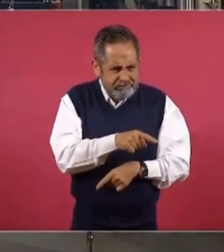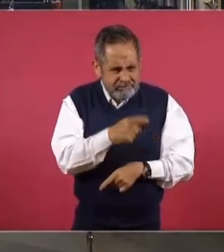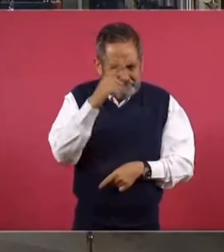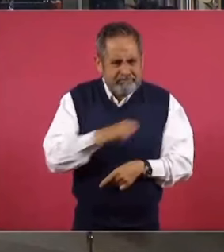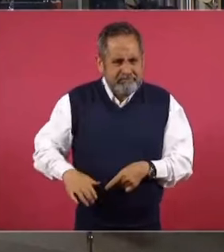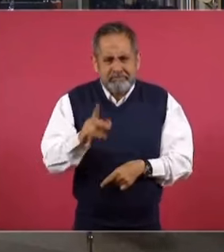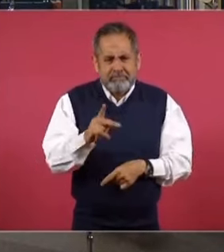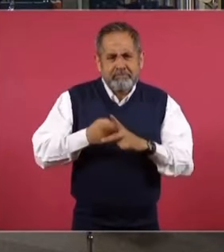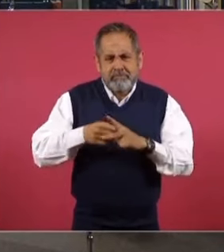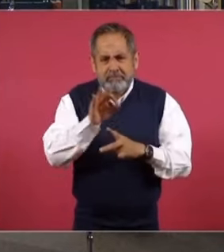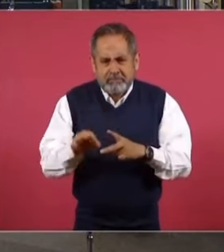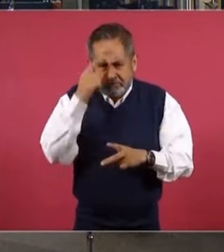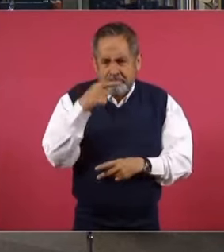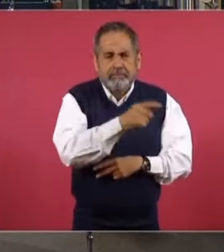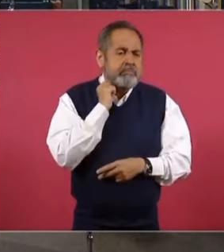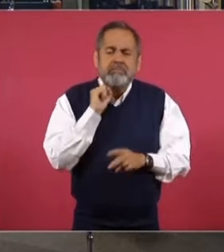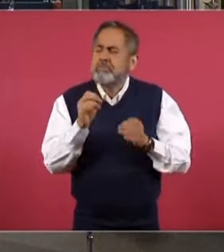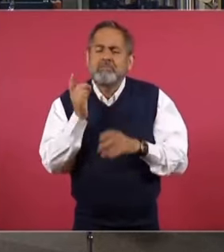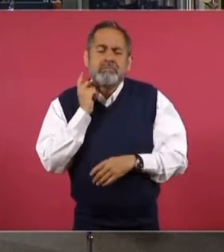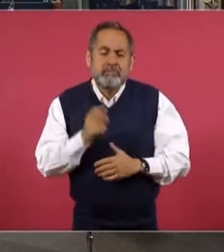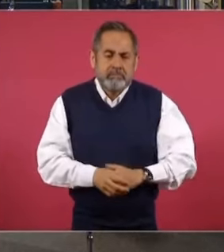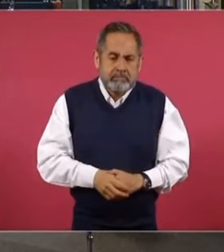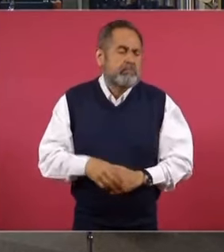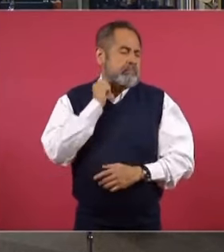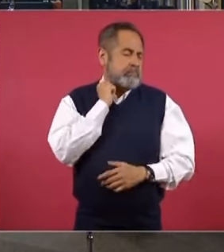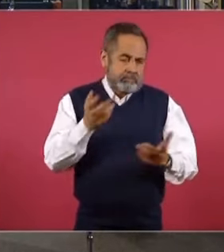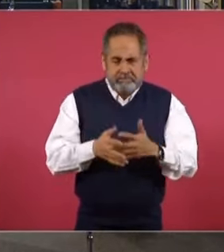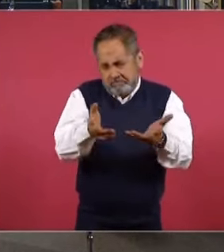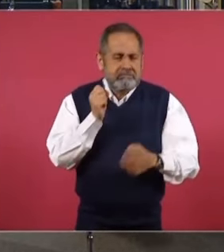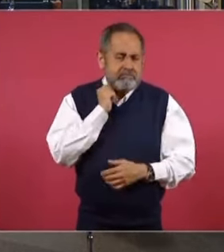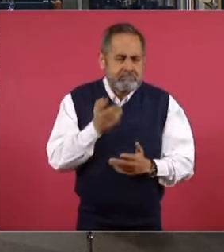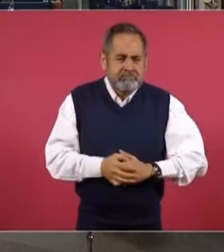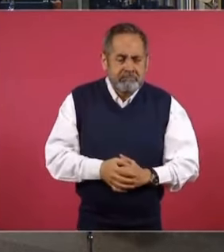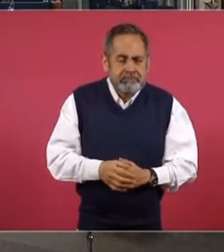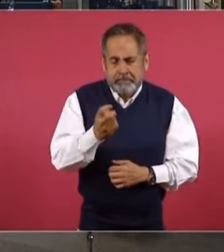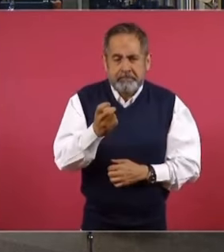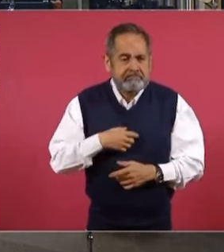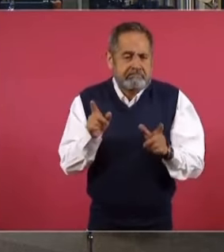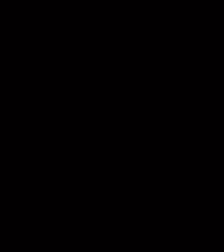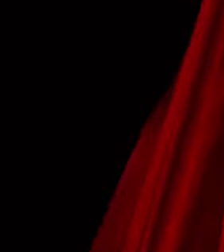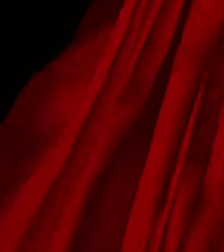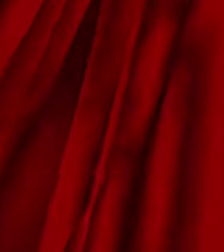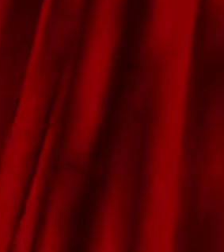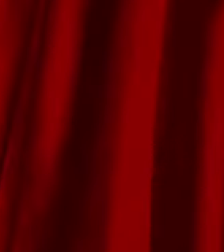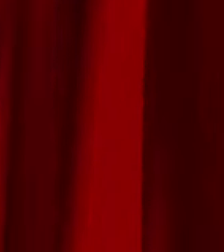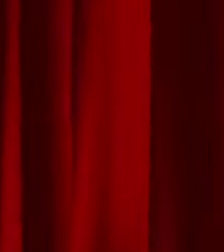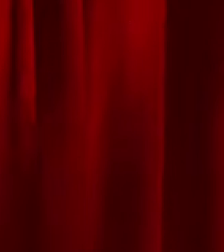candidato plurinominal, ¿no? ¿Al Senado o a la Diputación? Al Senado. Eso es. Entonces, eso es todo.